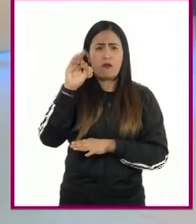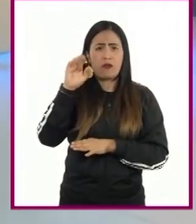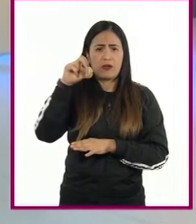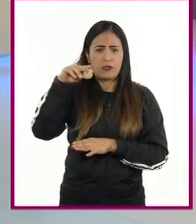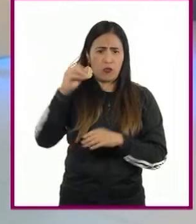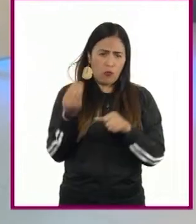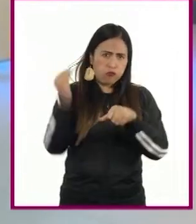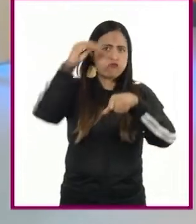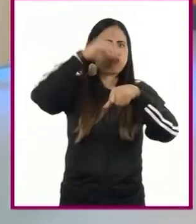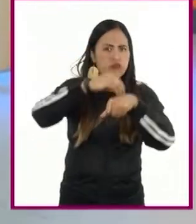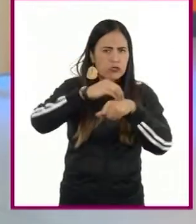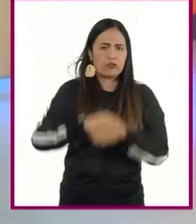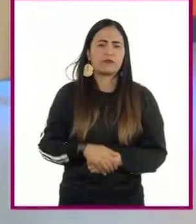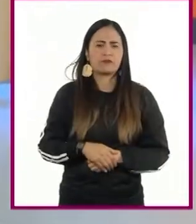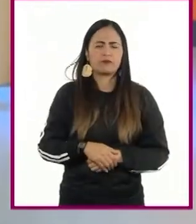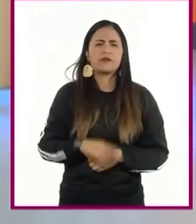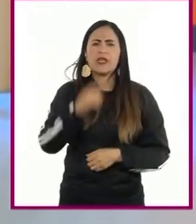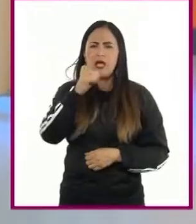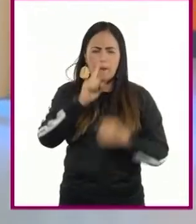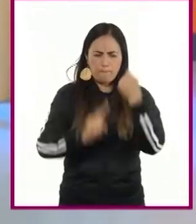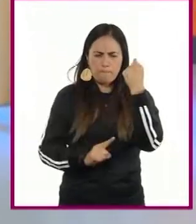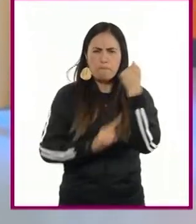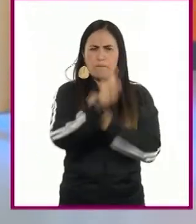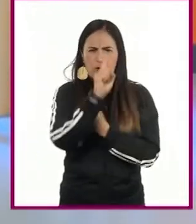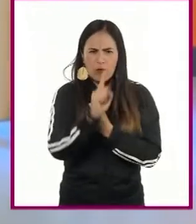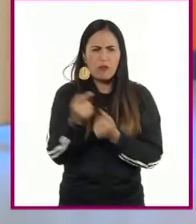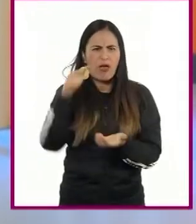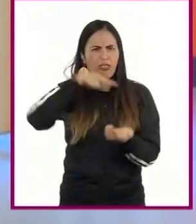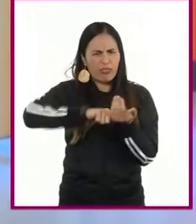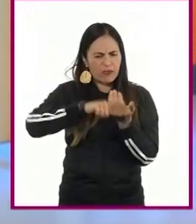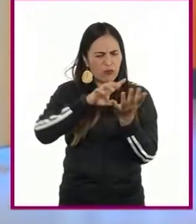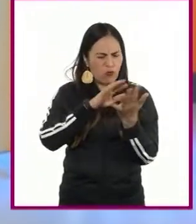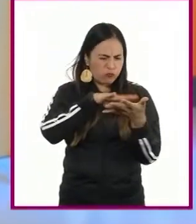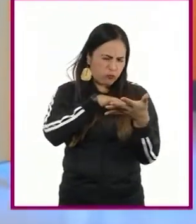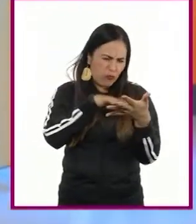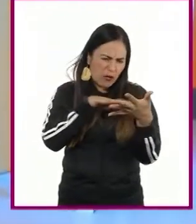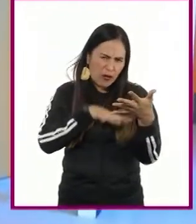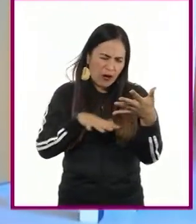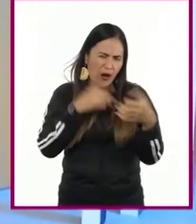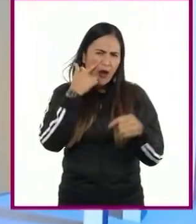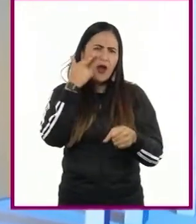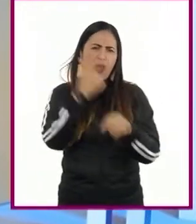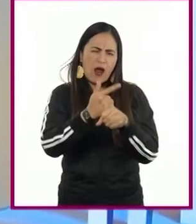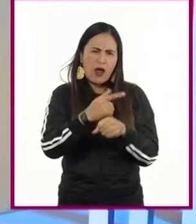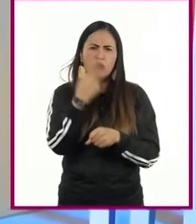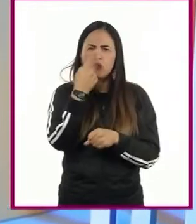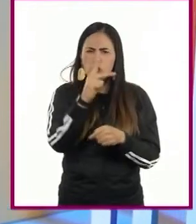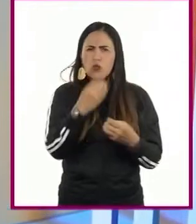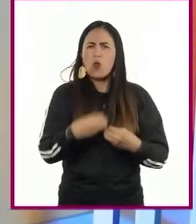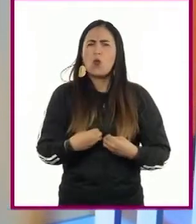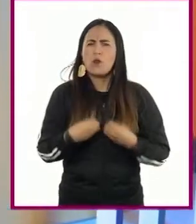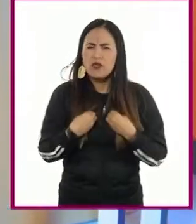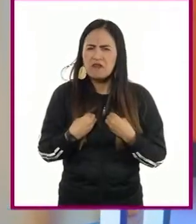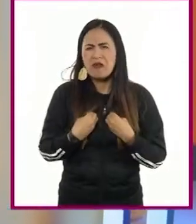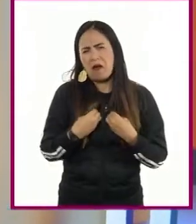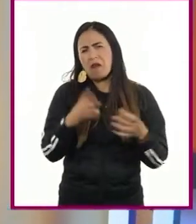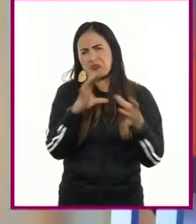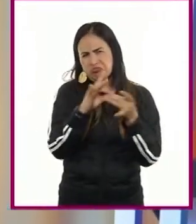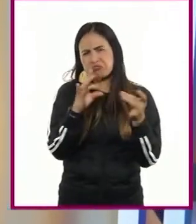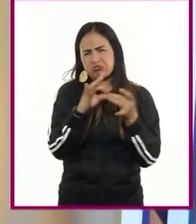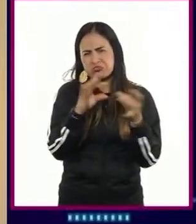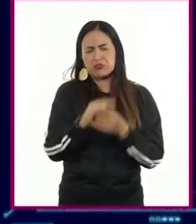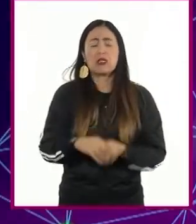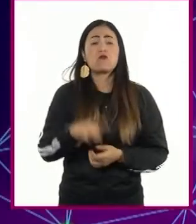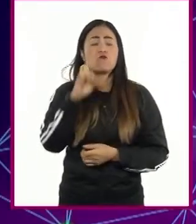algebraico hallado en una colección griega narra los siguientes hechos acerca de su vida. Alumnas y alumnos, de